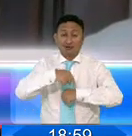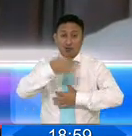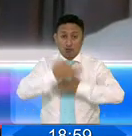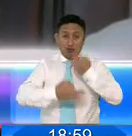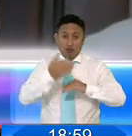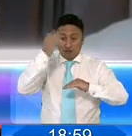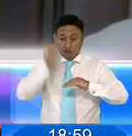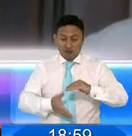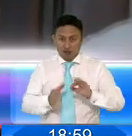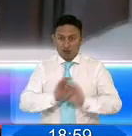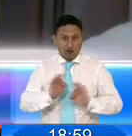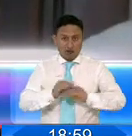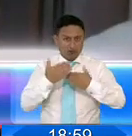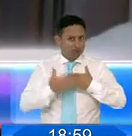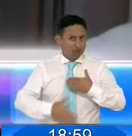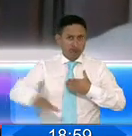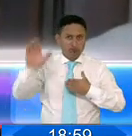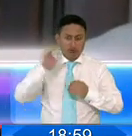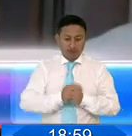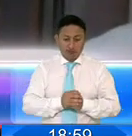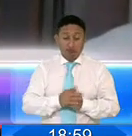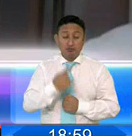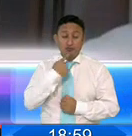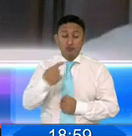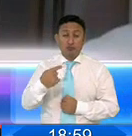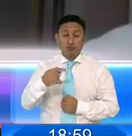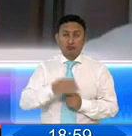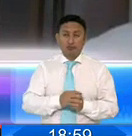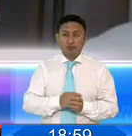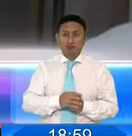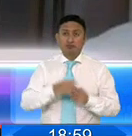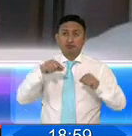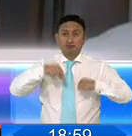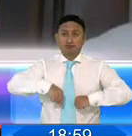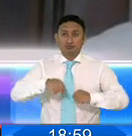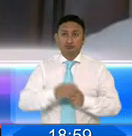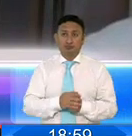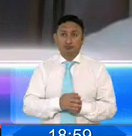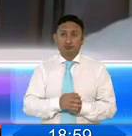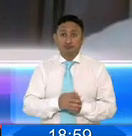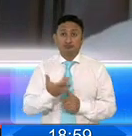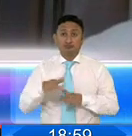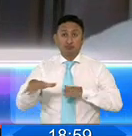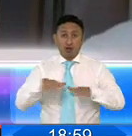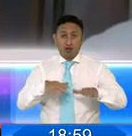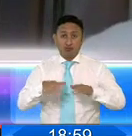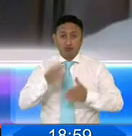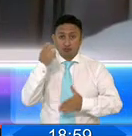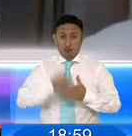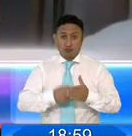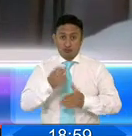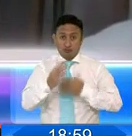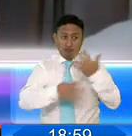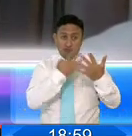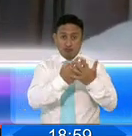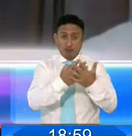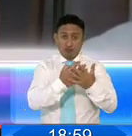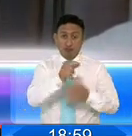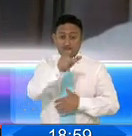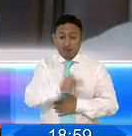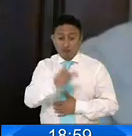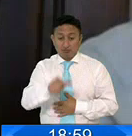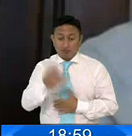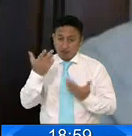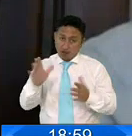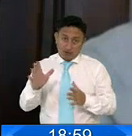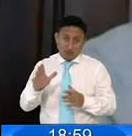delitos, dentro de ellos el de cohecho, establecen que ni la acción ni la pena, es decir, esto que ya les tocaría cumplir a los funcionarios